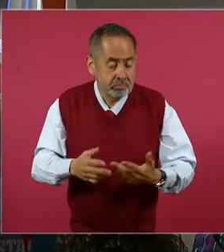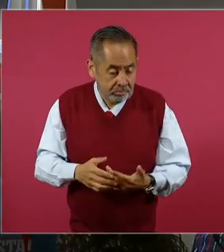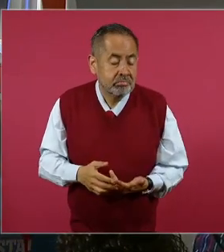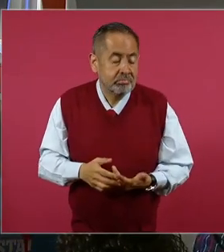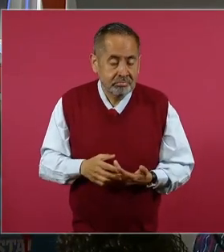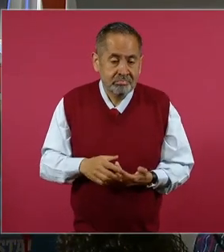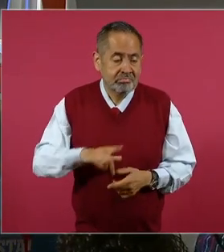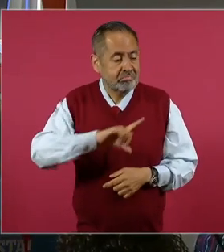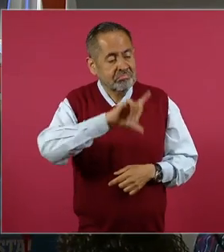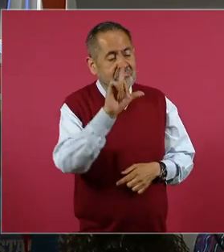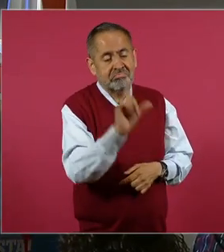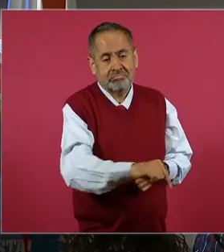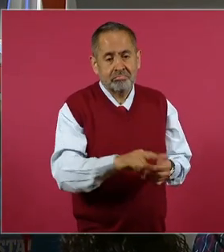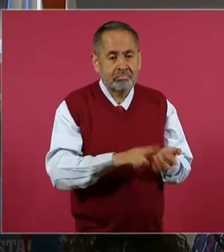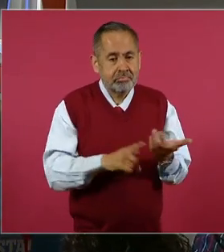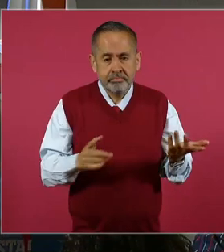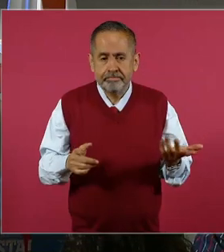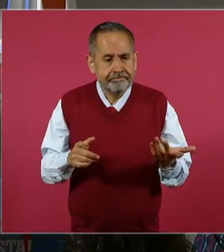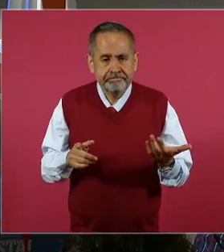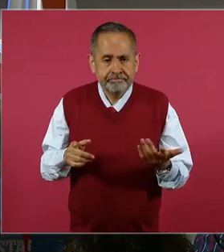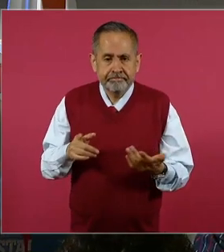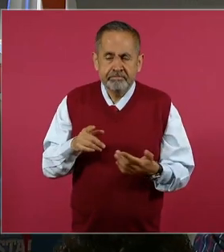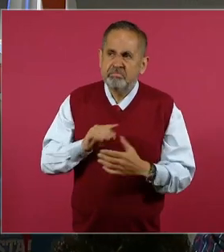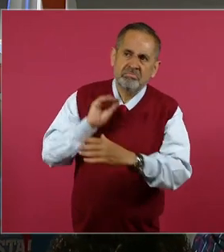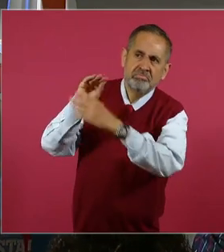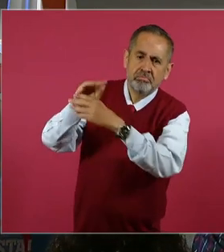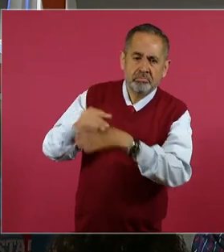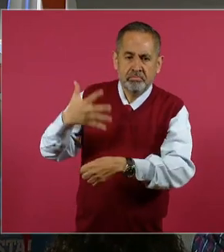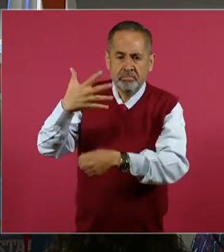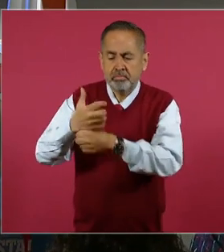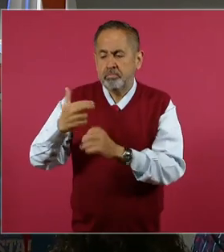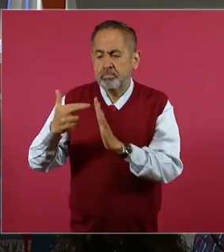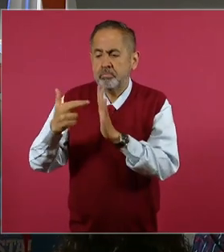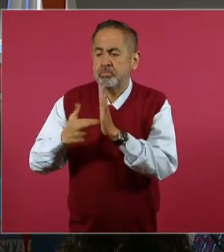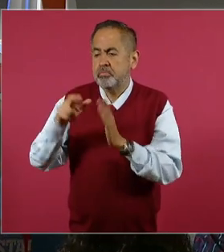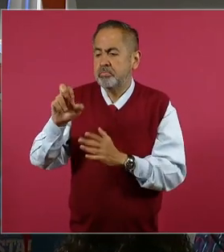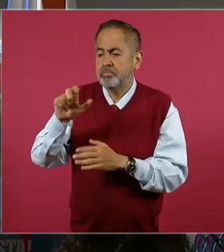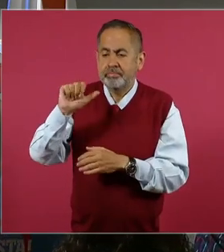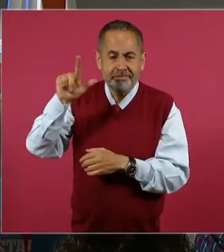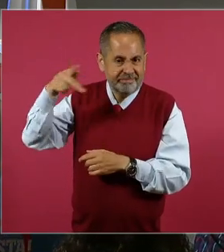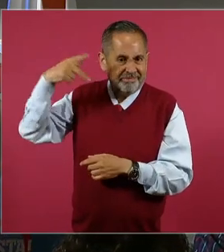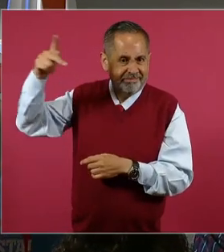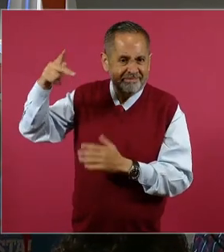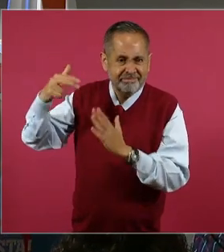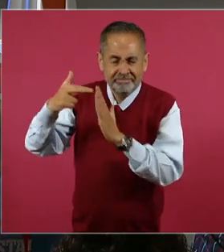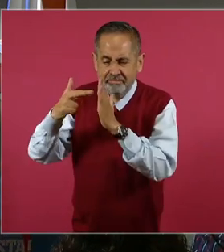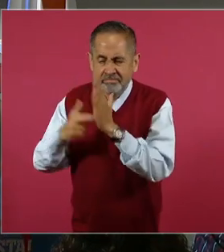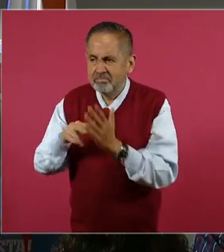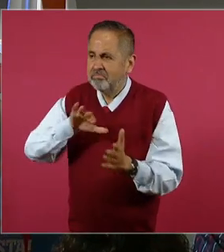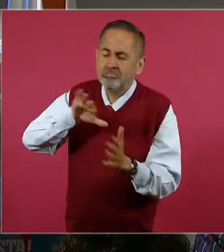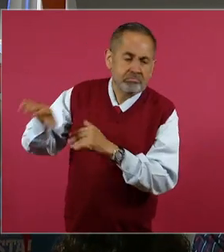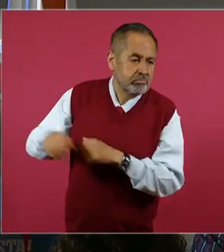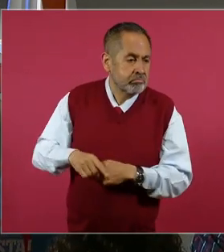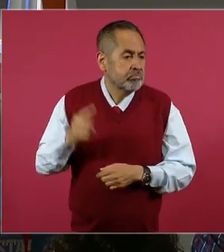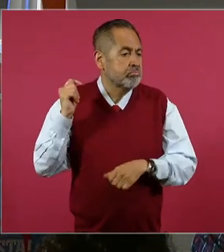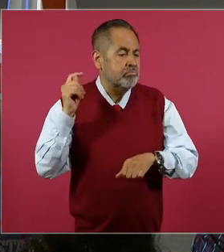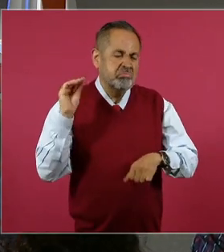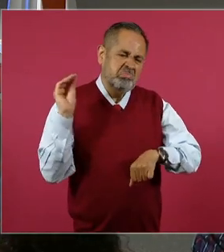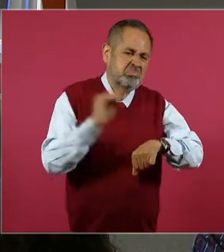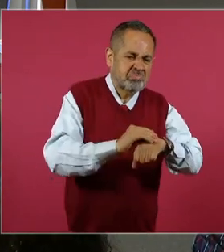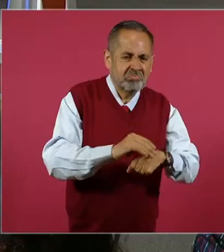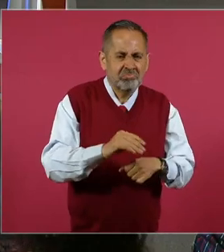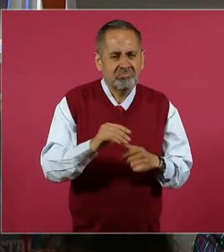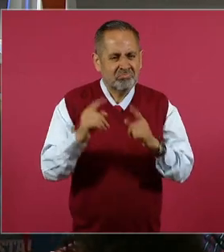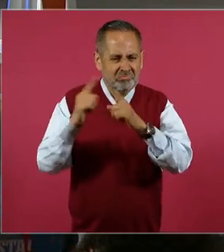el principio del quinto real, se impuso la fe y se construyeron templos católicos